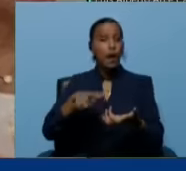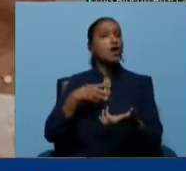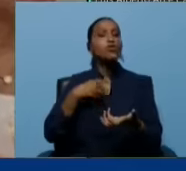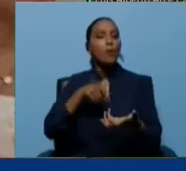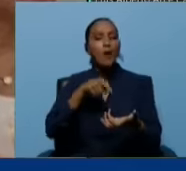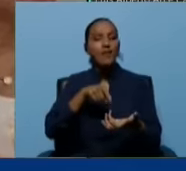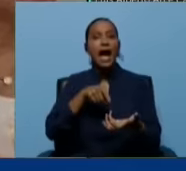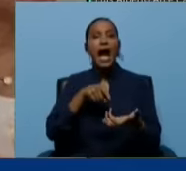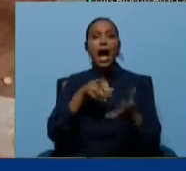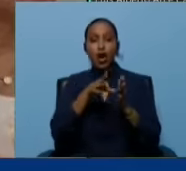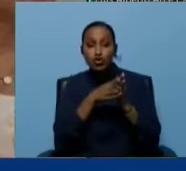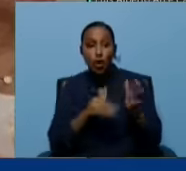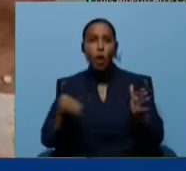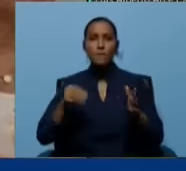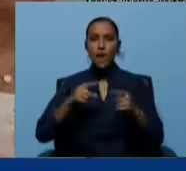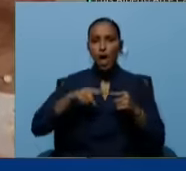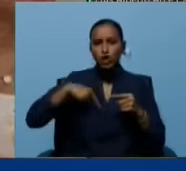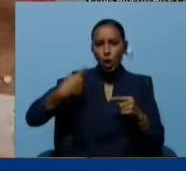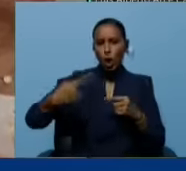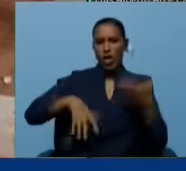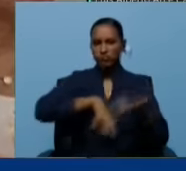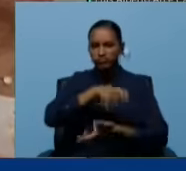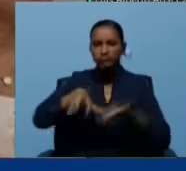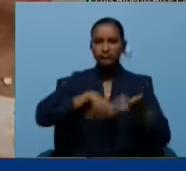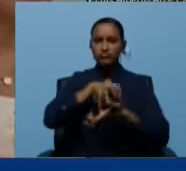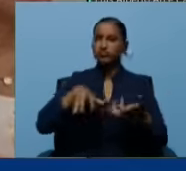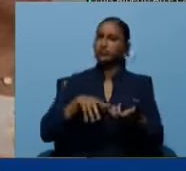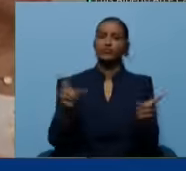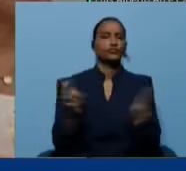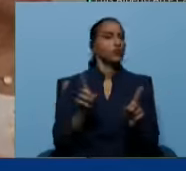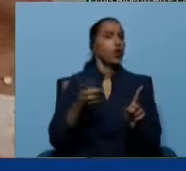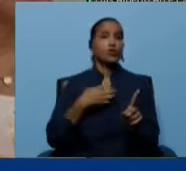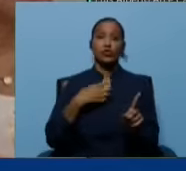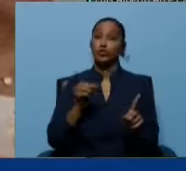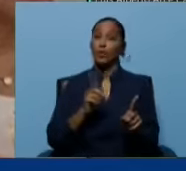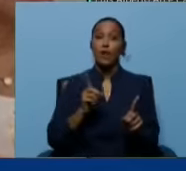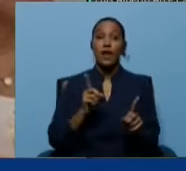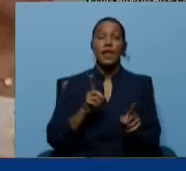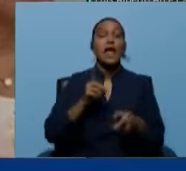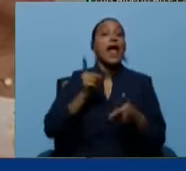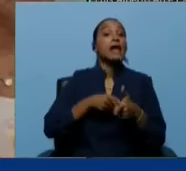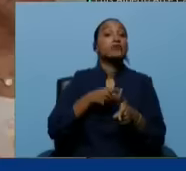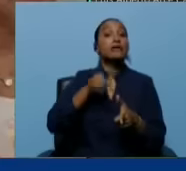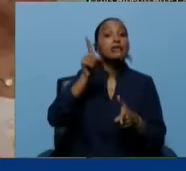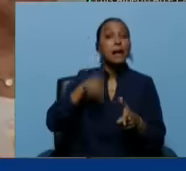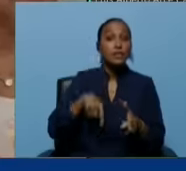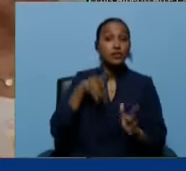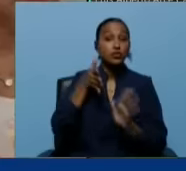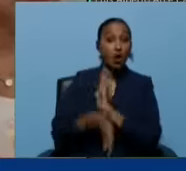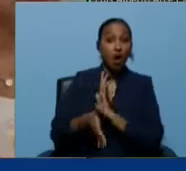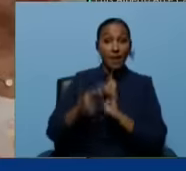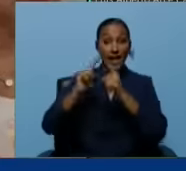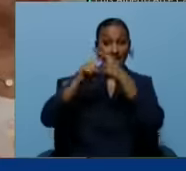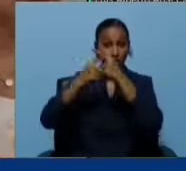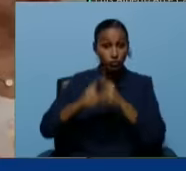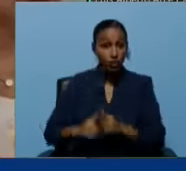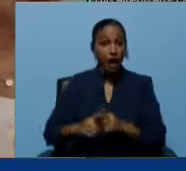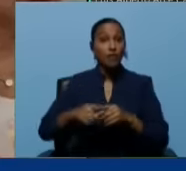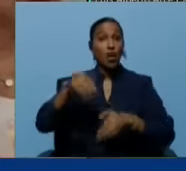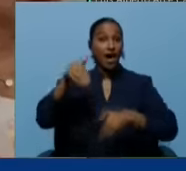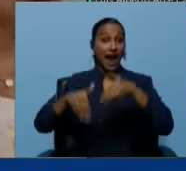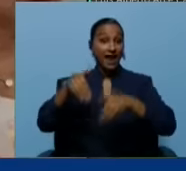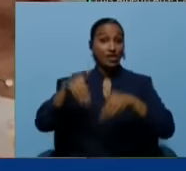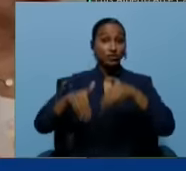menos suplantar la voluntad popular expresada en las urnas. La injerencia en los